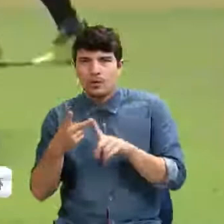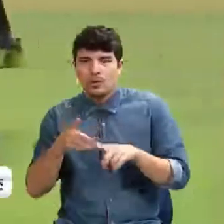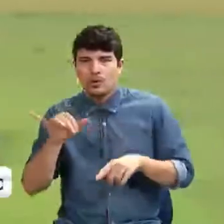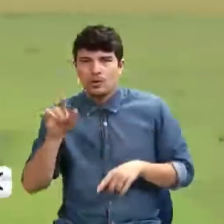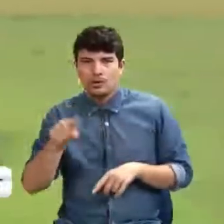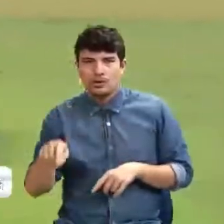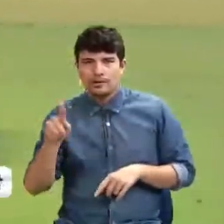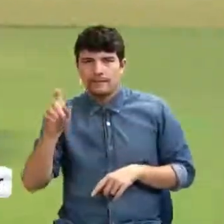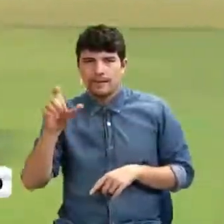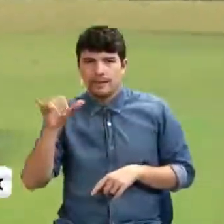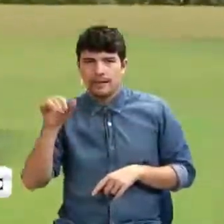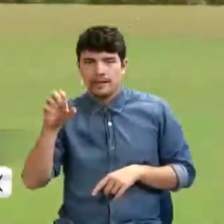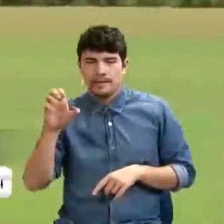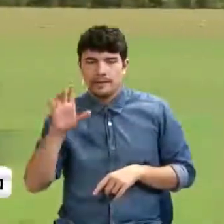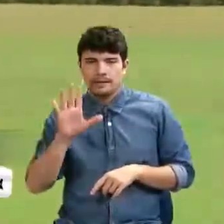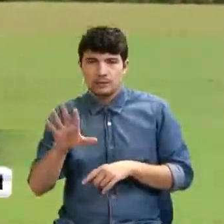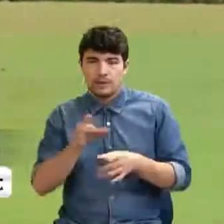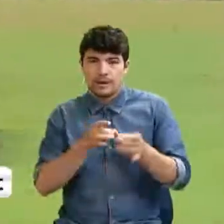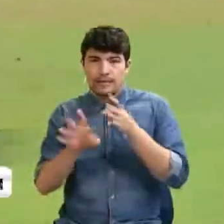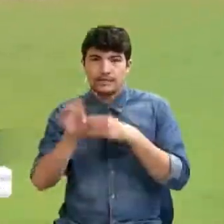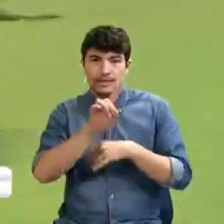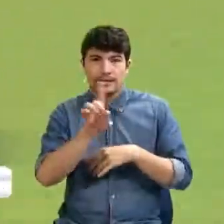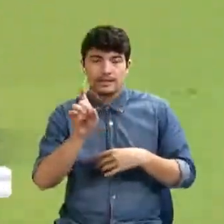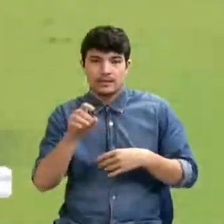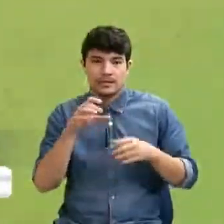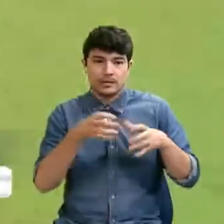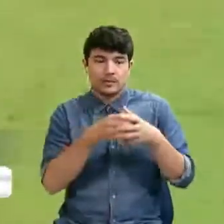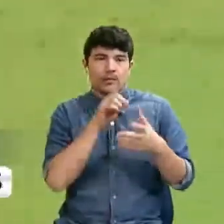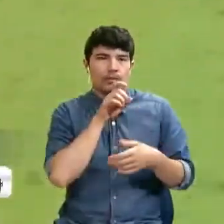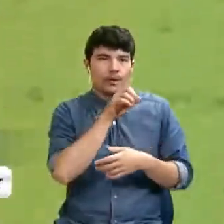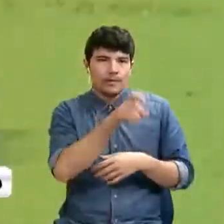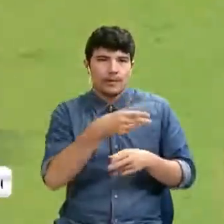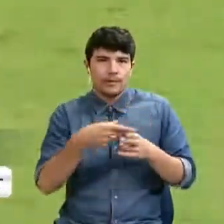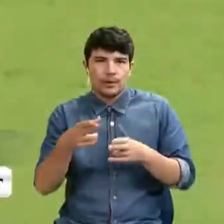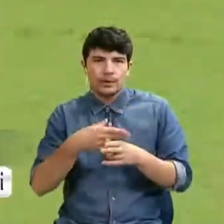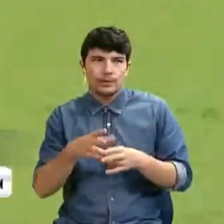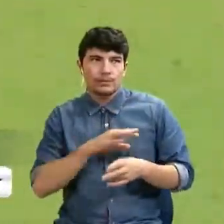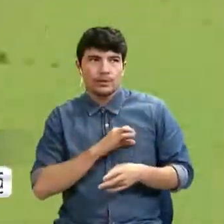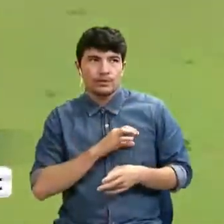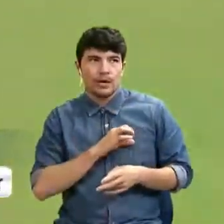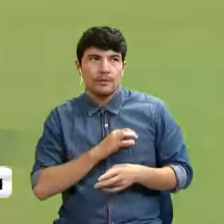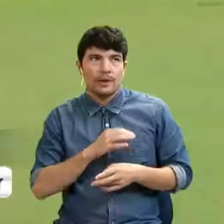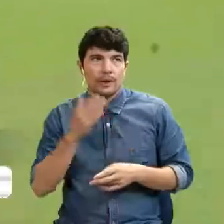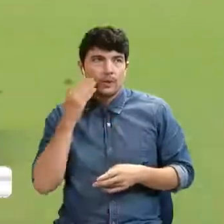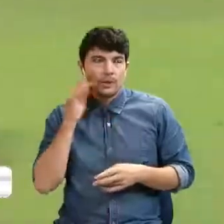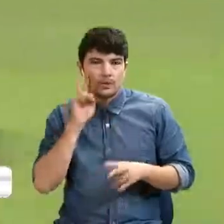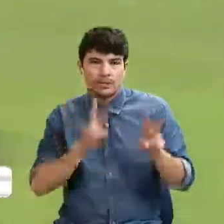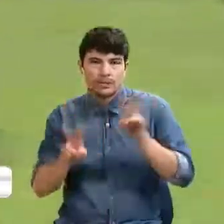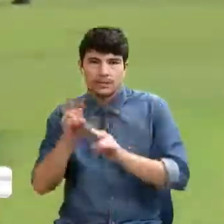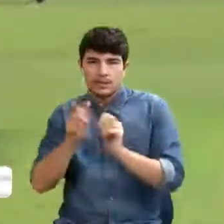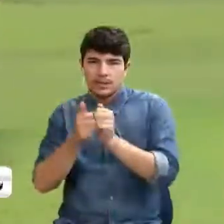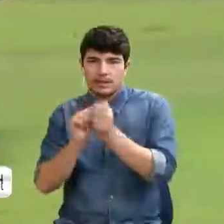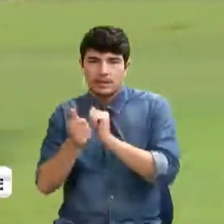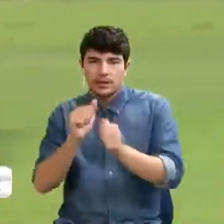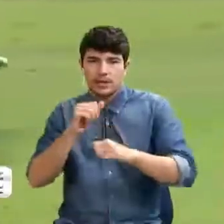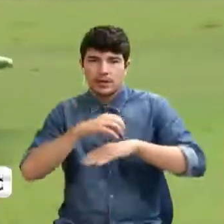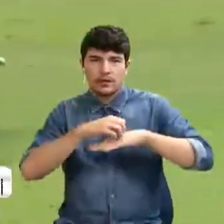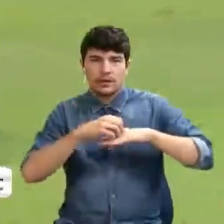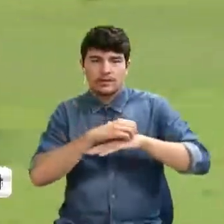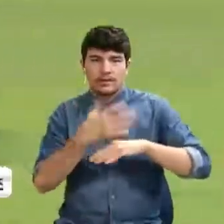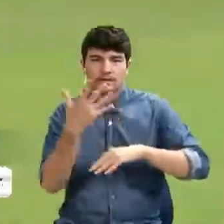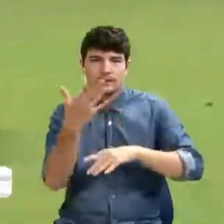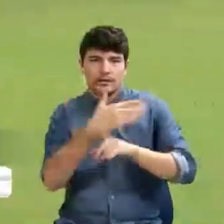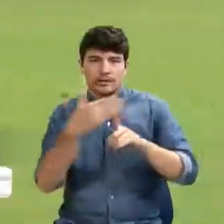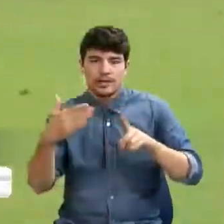próxima fecha la fecha número 16 que se cumplirá para bucaramanga el próximo sábado cuando visite al deportes tolima a las 5 y 30 de la tarde